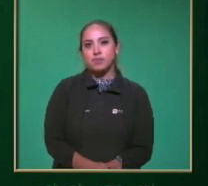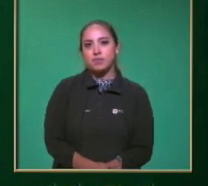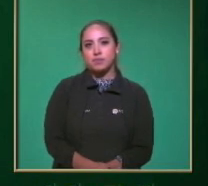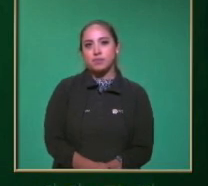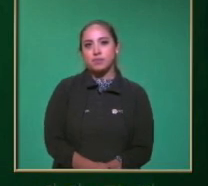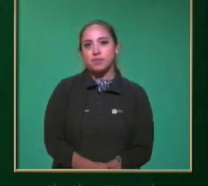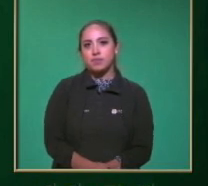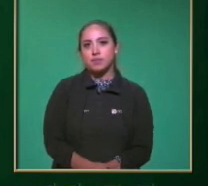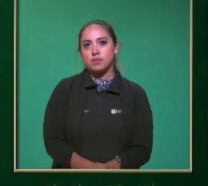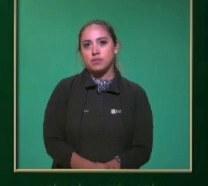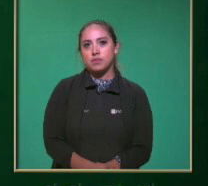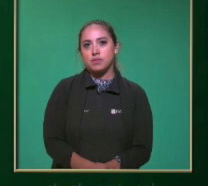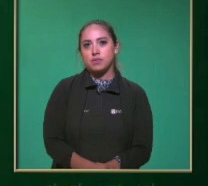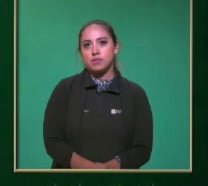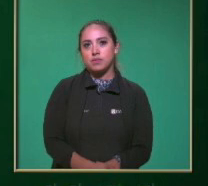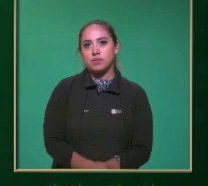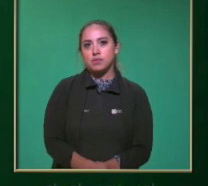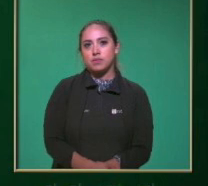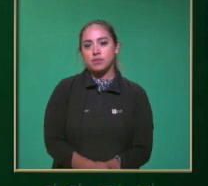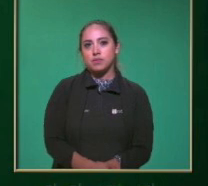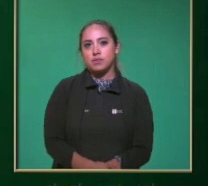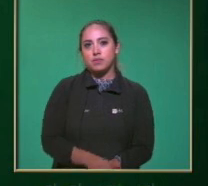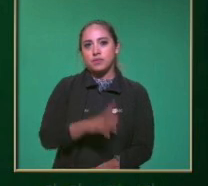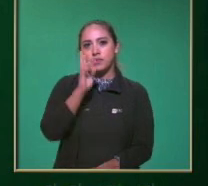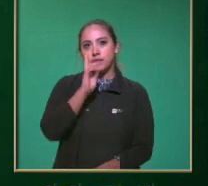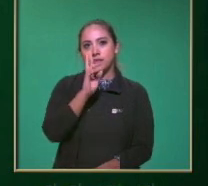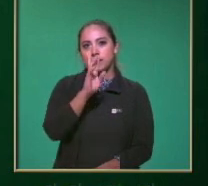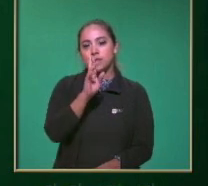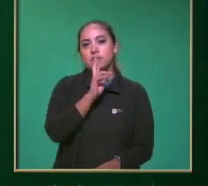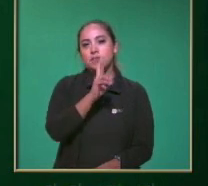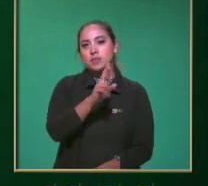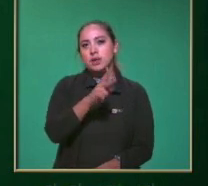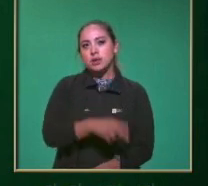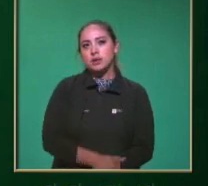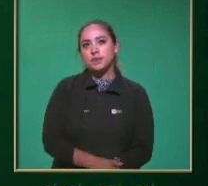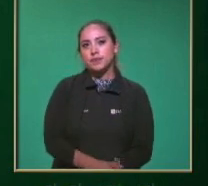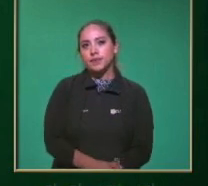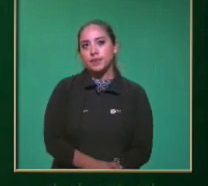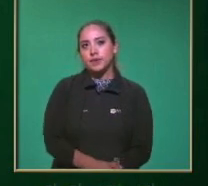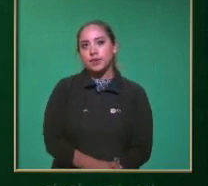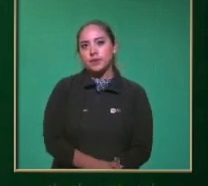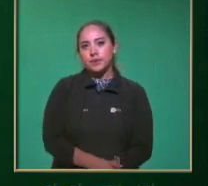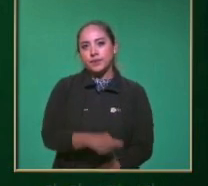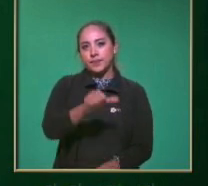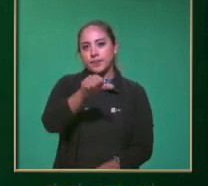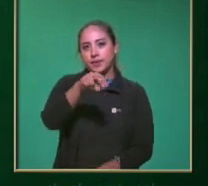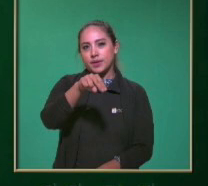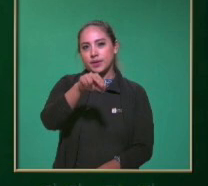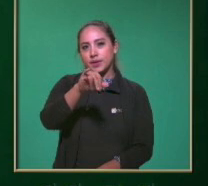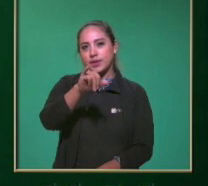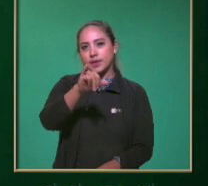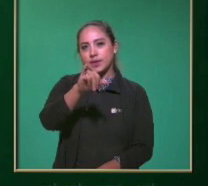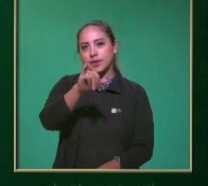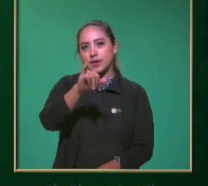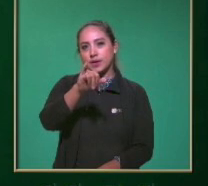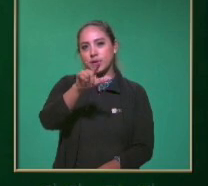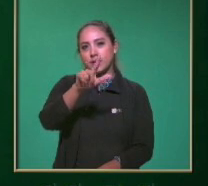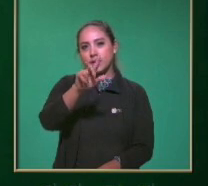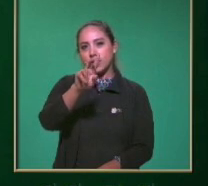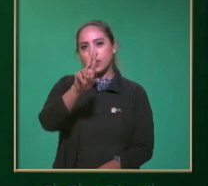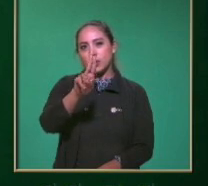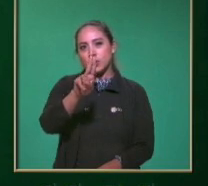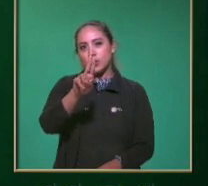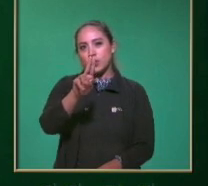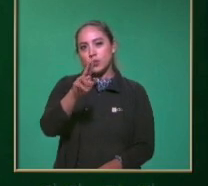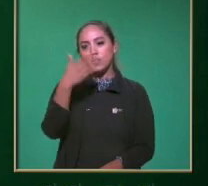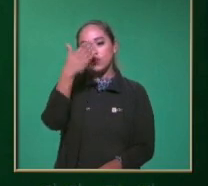una situación. Una situación que vamos a resolver. Dice, Anilú fue a la playa y juntó 14